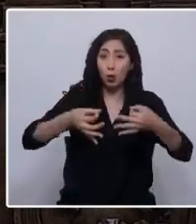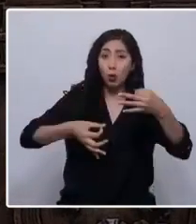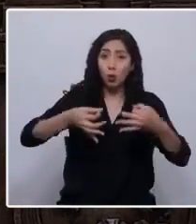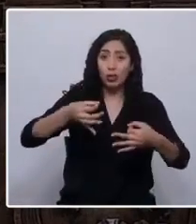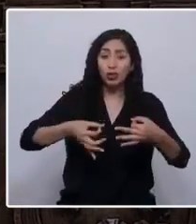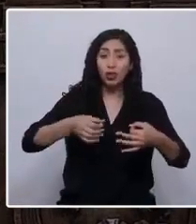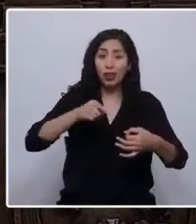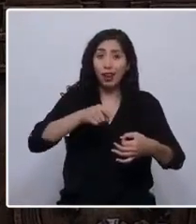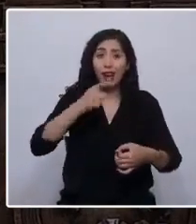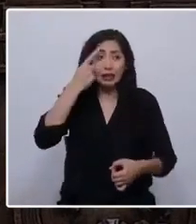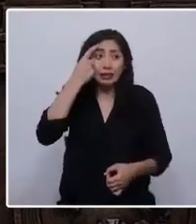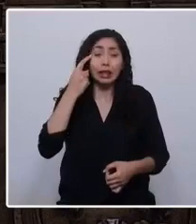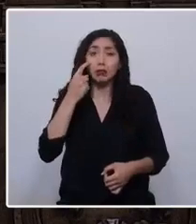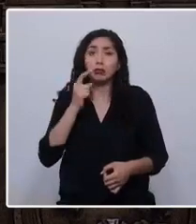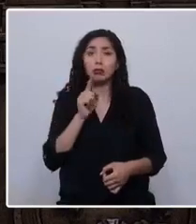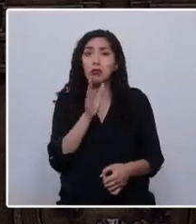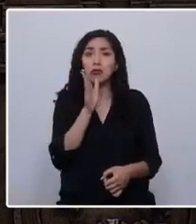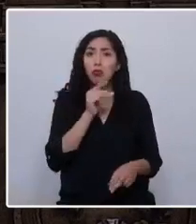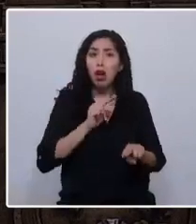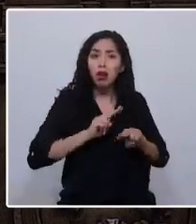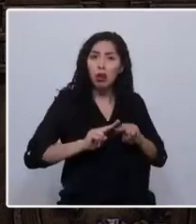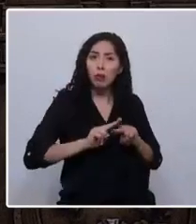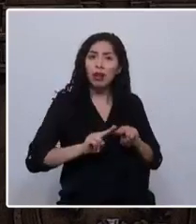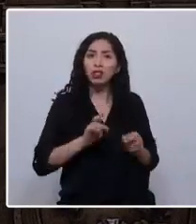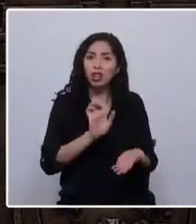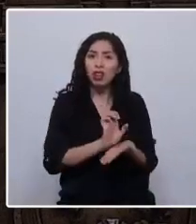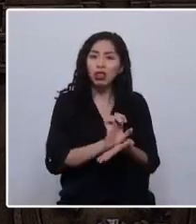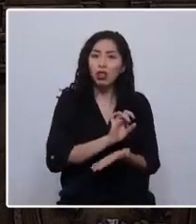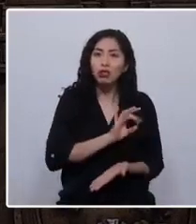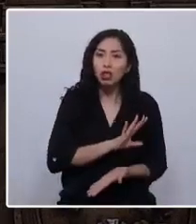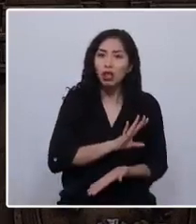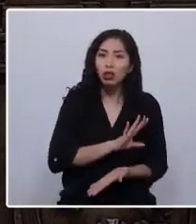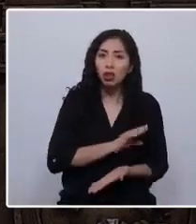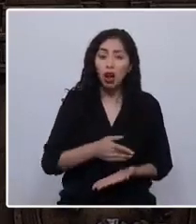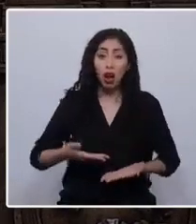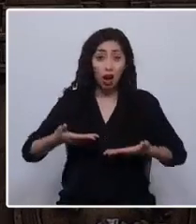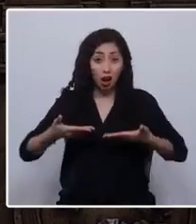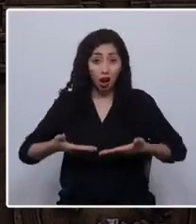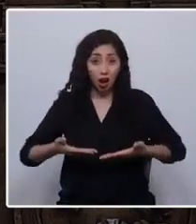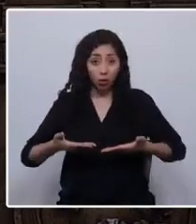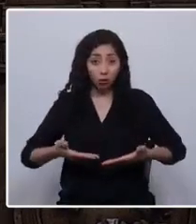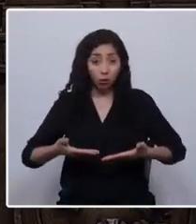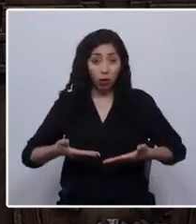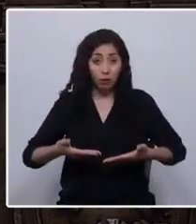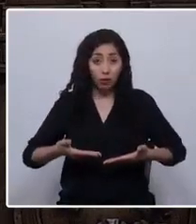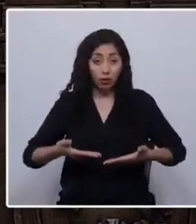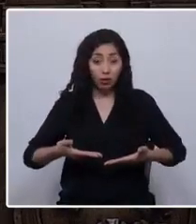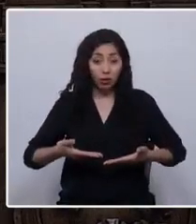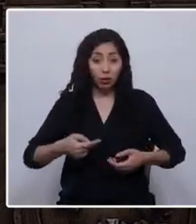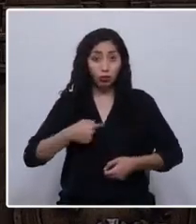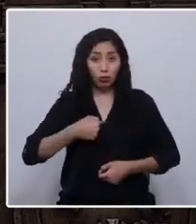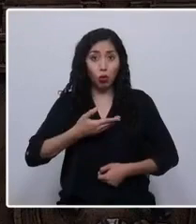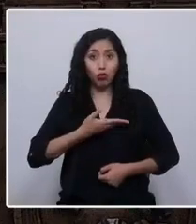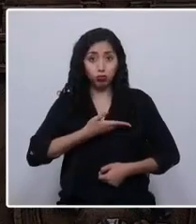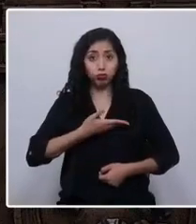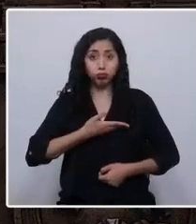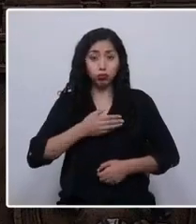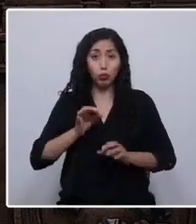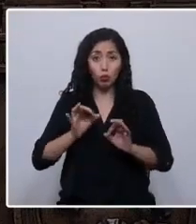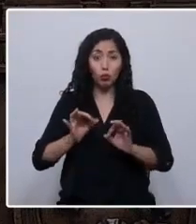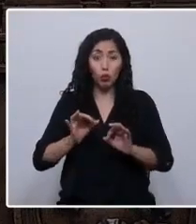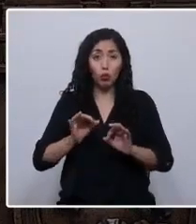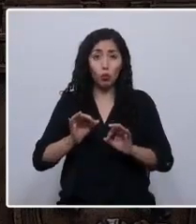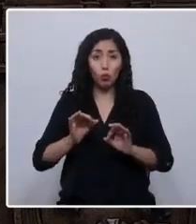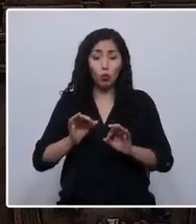reparados por el Estado chileno y por los que actualmente han sido tengo una causa vigente ante la Corte Interamericana